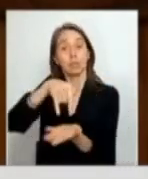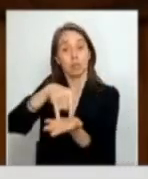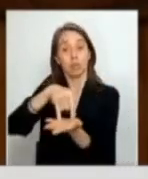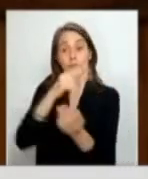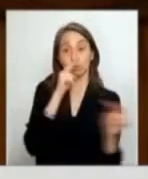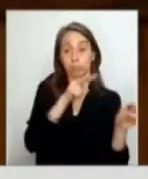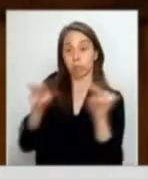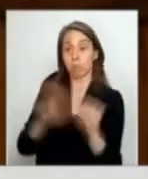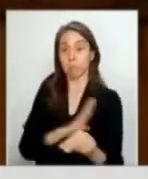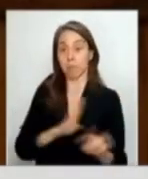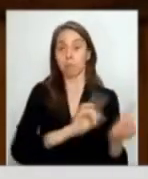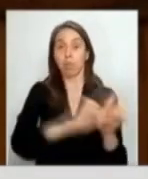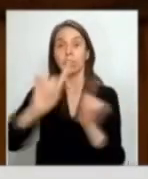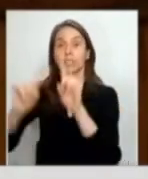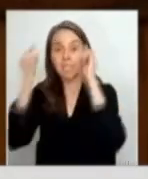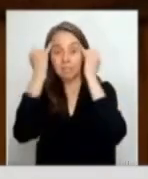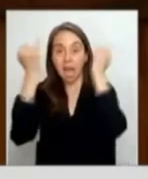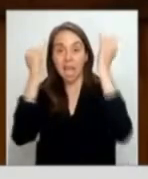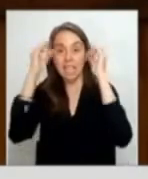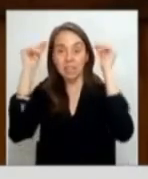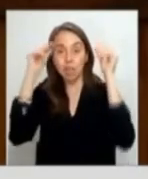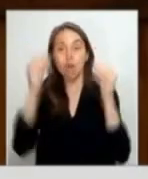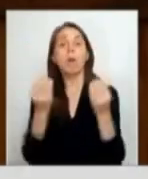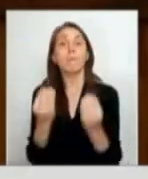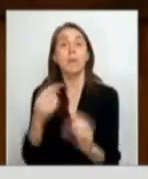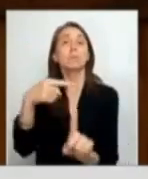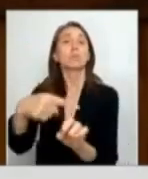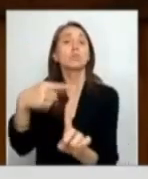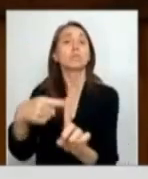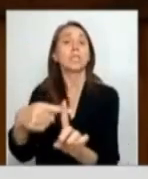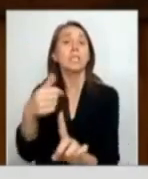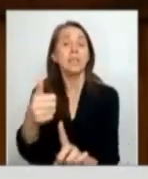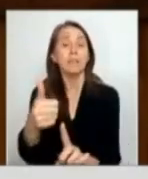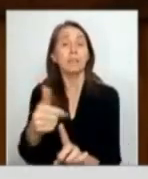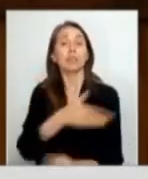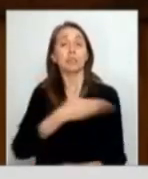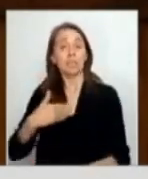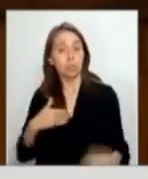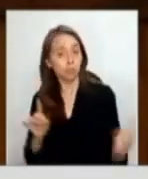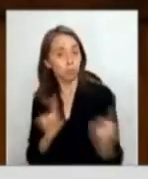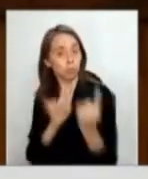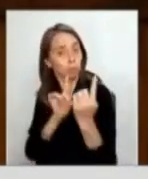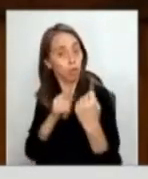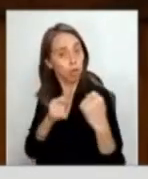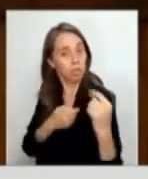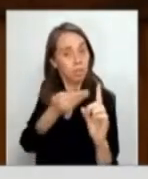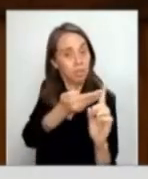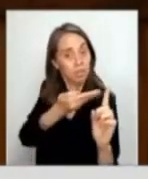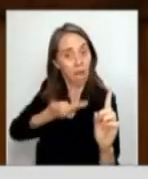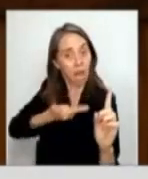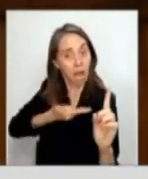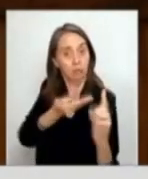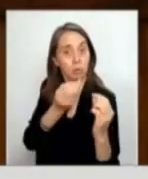positivo, hace bien, en la medida, por supuesto, que nos tratemos bien, que nos tratemos en tolerancia.